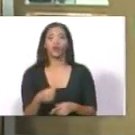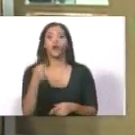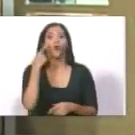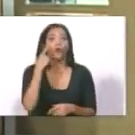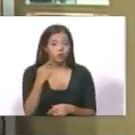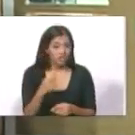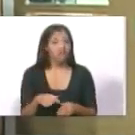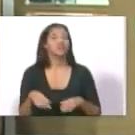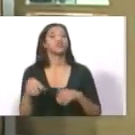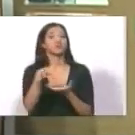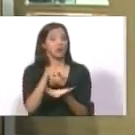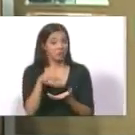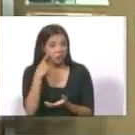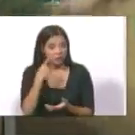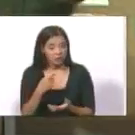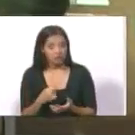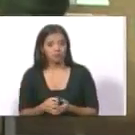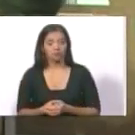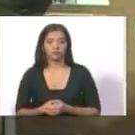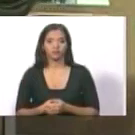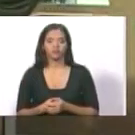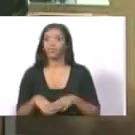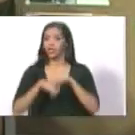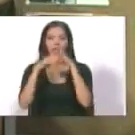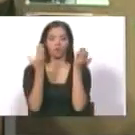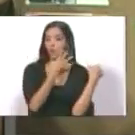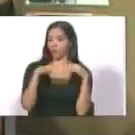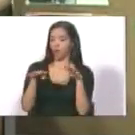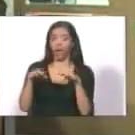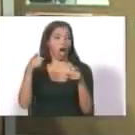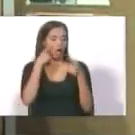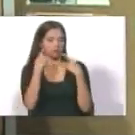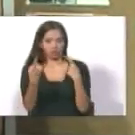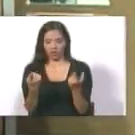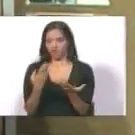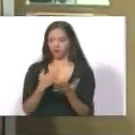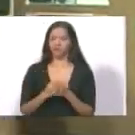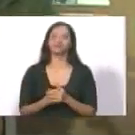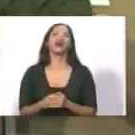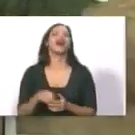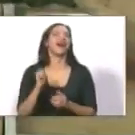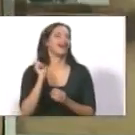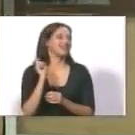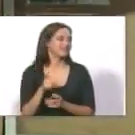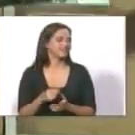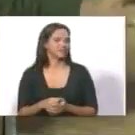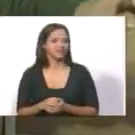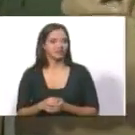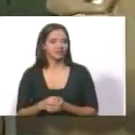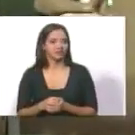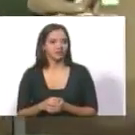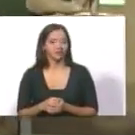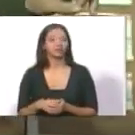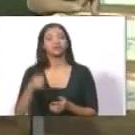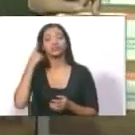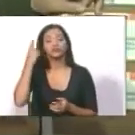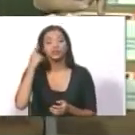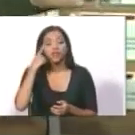¿yo? Y el mundo sale, ¿no? Y lo enfrenta. Está bien. Tratar de transformar esto, ellos lo